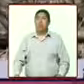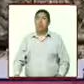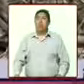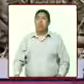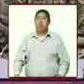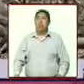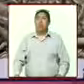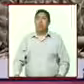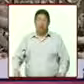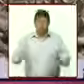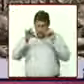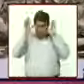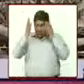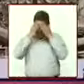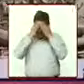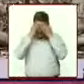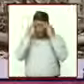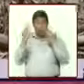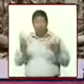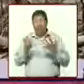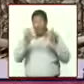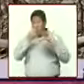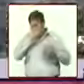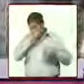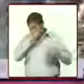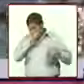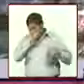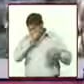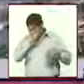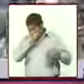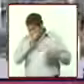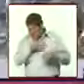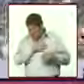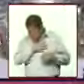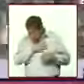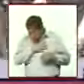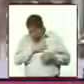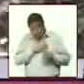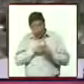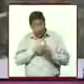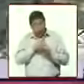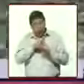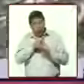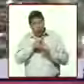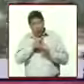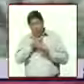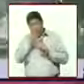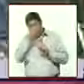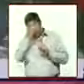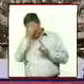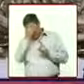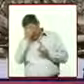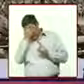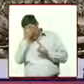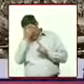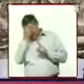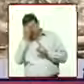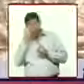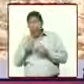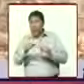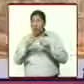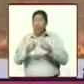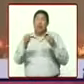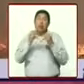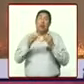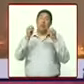Por los troncos que tiene, que están con humo, reactiva, causa la temperatura, cae una chispa y nuevamente se sigue